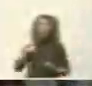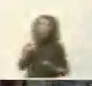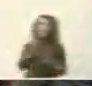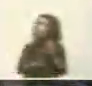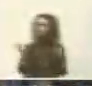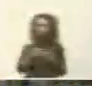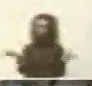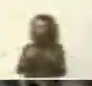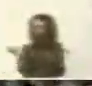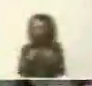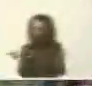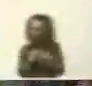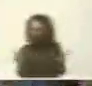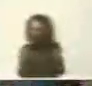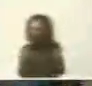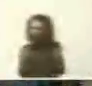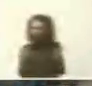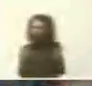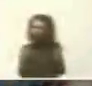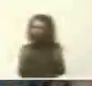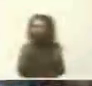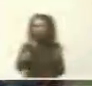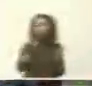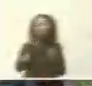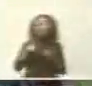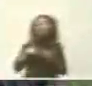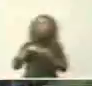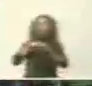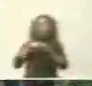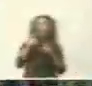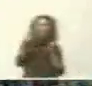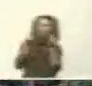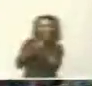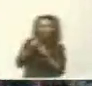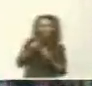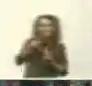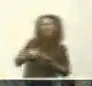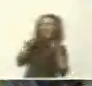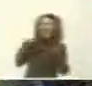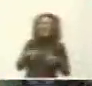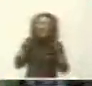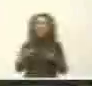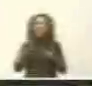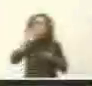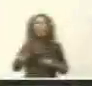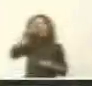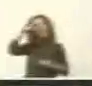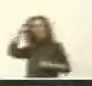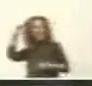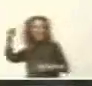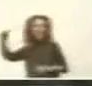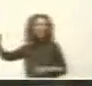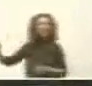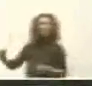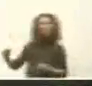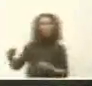equivocado. A mi buena fina nunca me ha dado. No se puede ser tan espabilado cuando